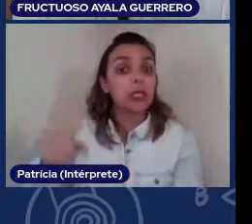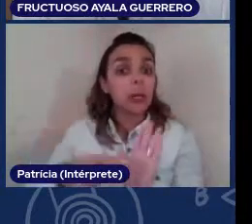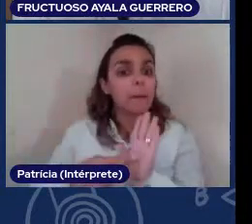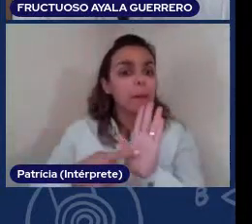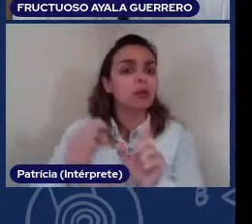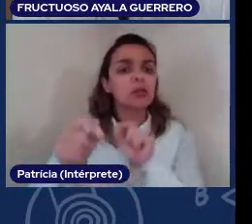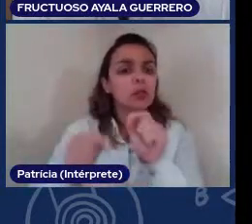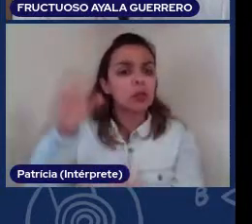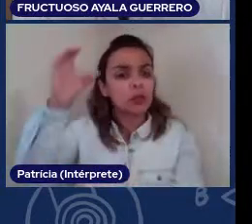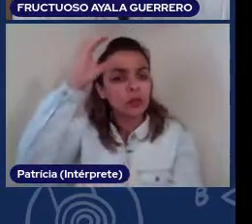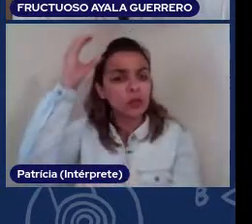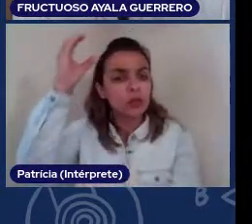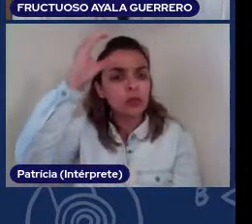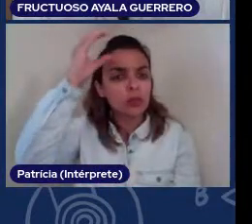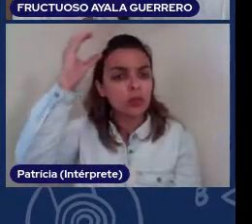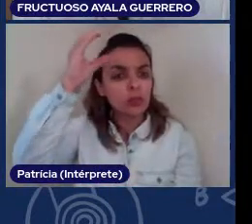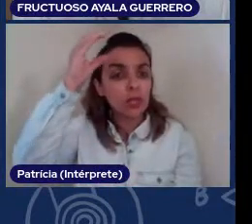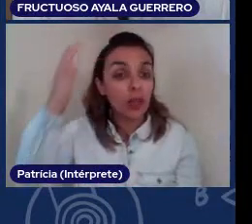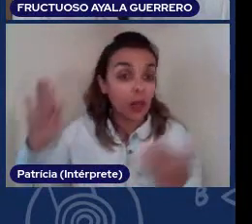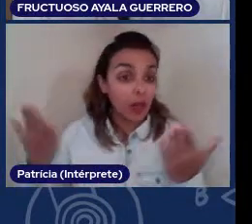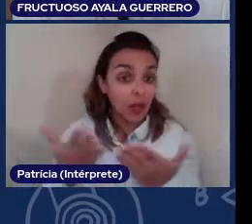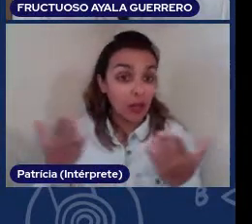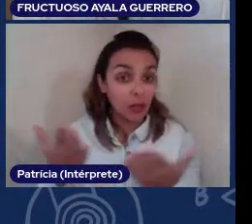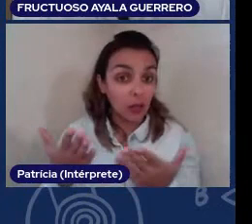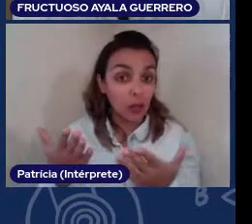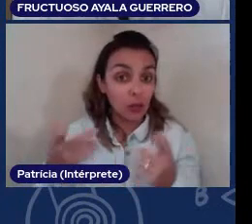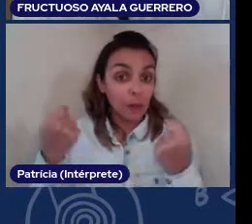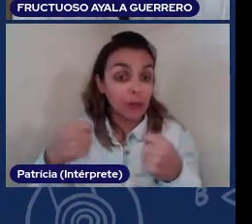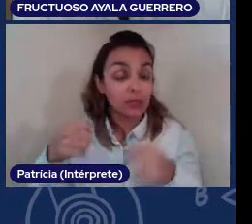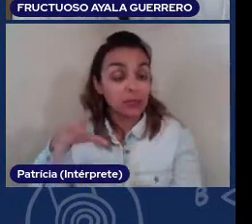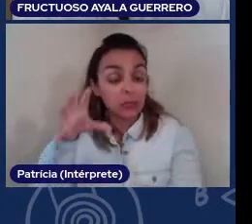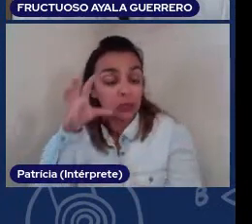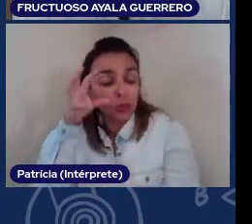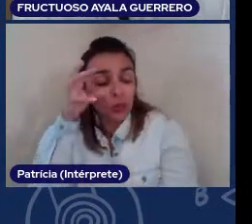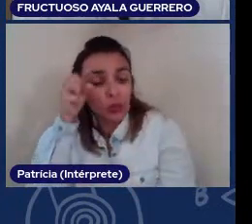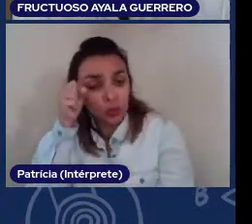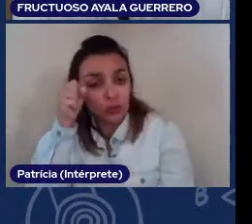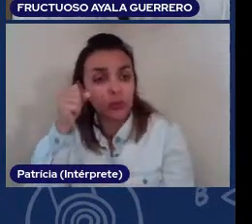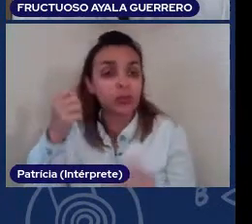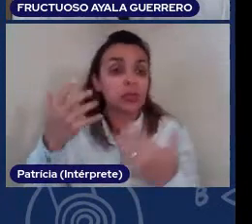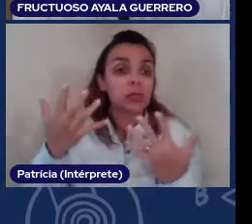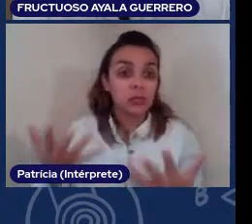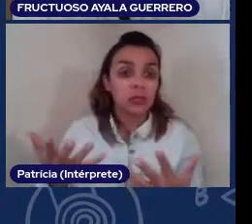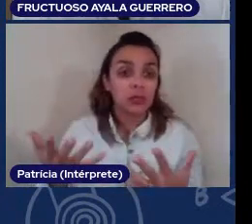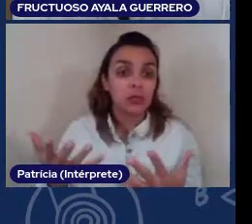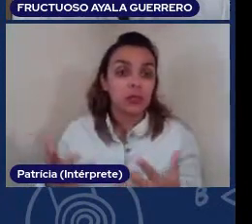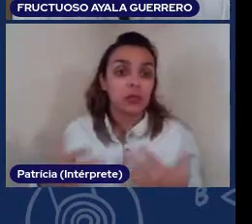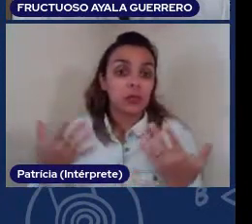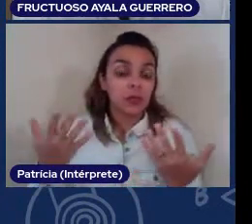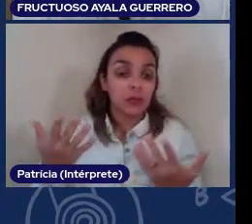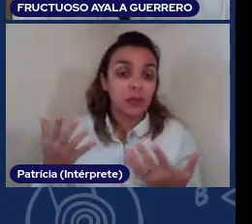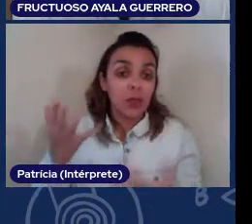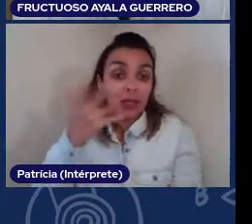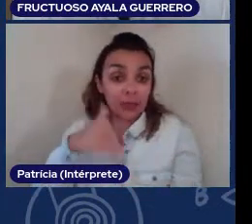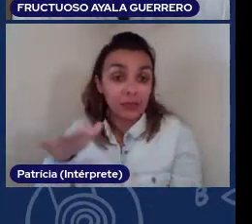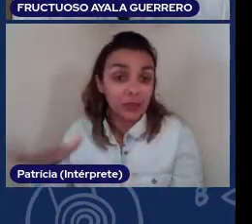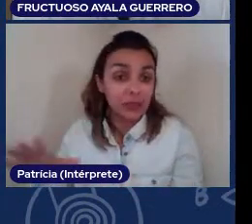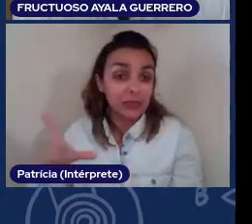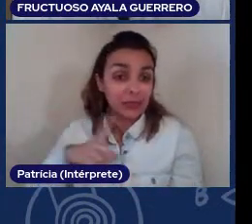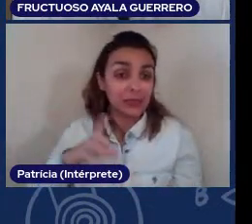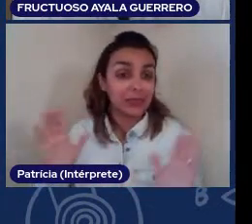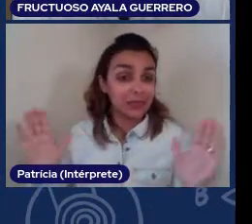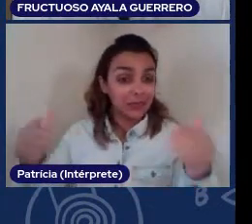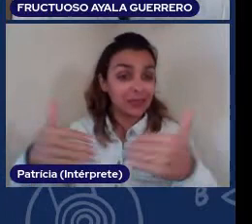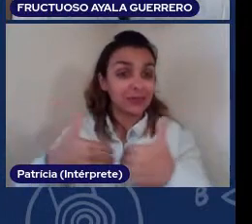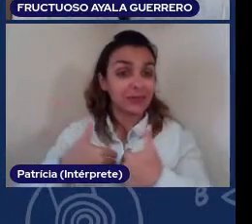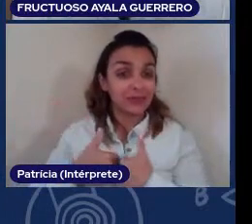cerebro es el momento de empezar a dormir y que desafortunadamente en los niños con autismo la